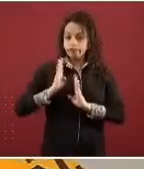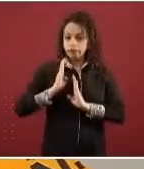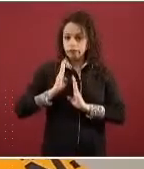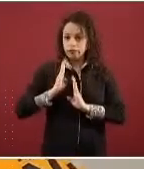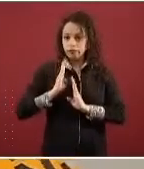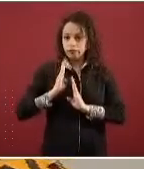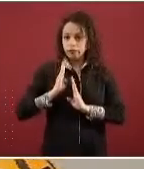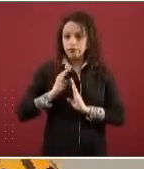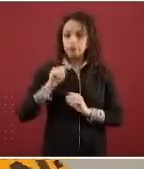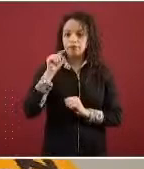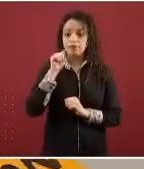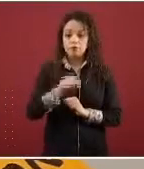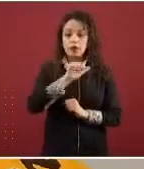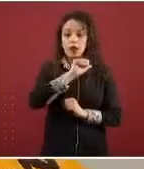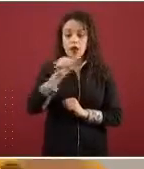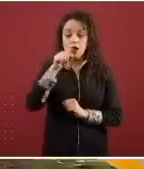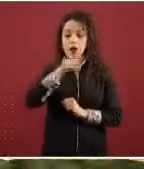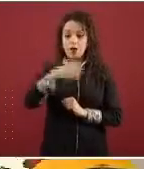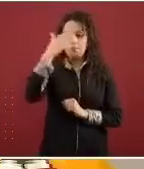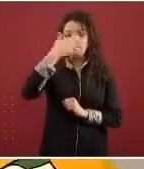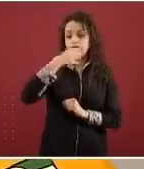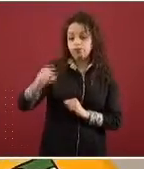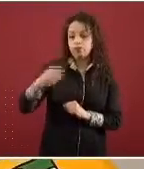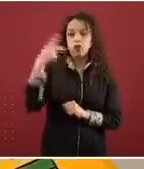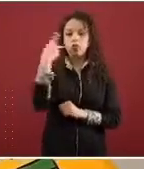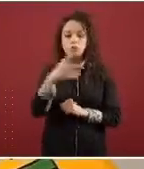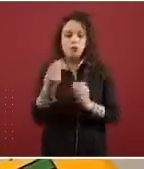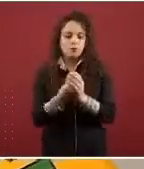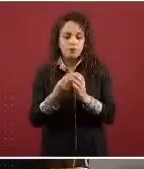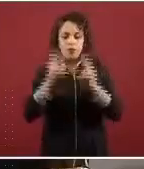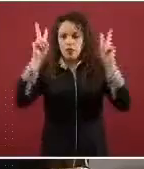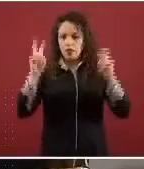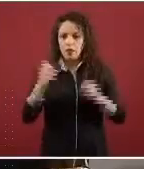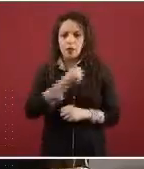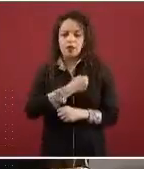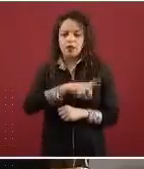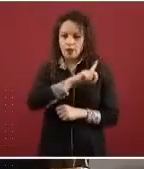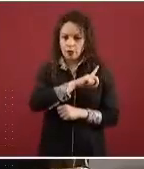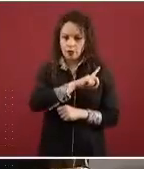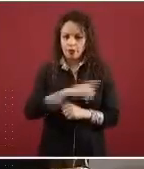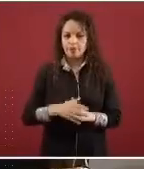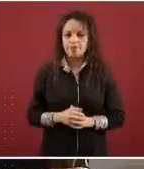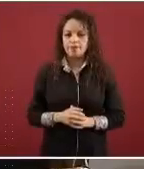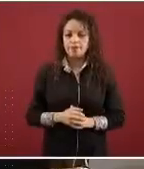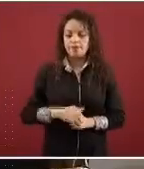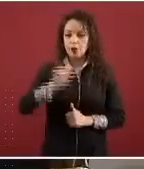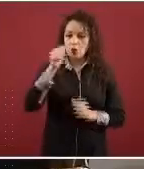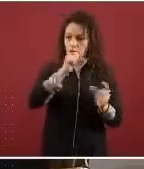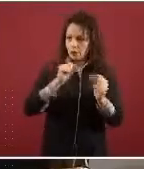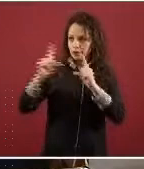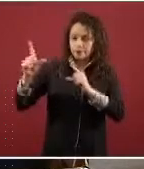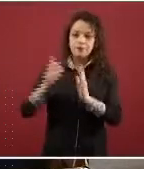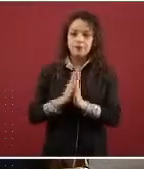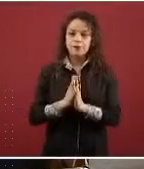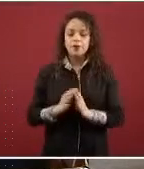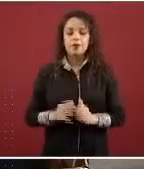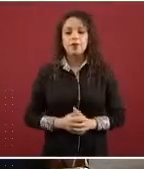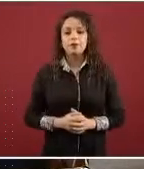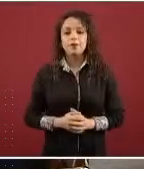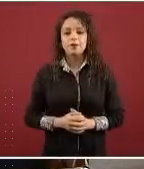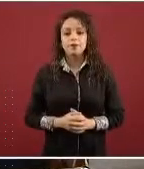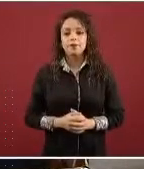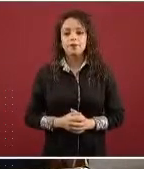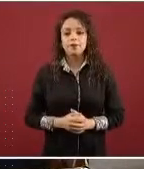con la especialidad en el ámbito de la salud. La que sigue, por favor. También el